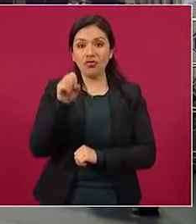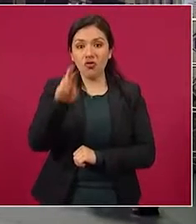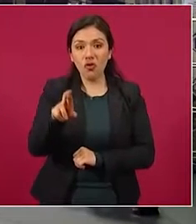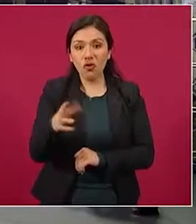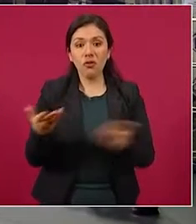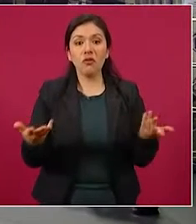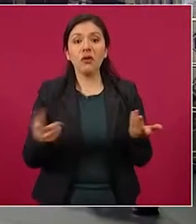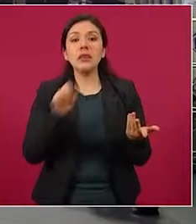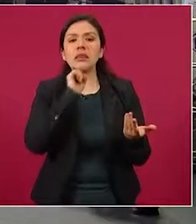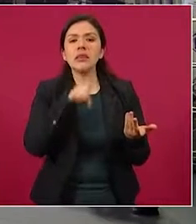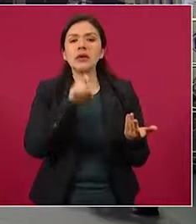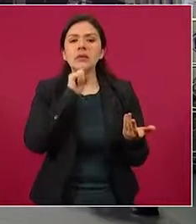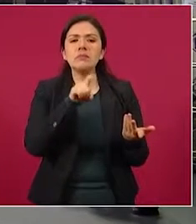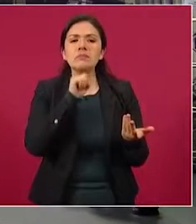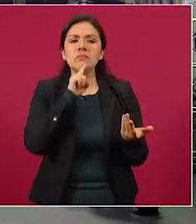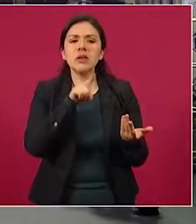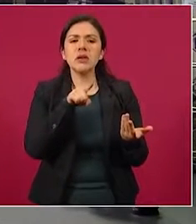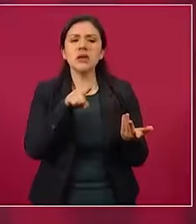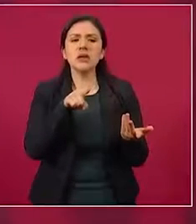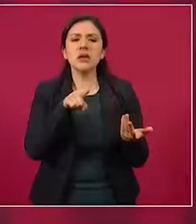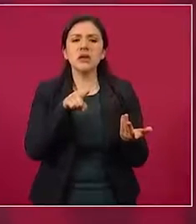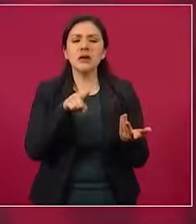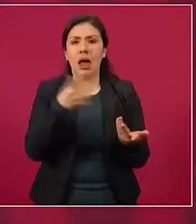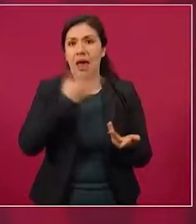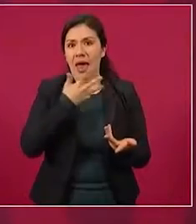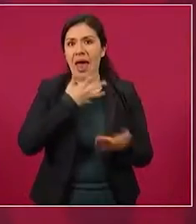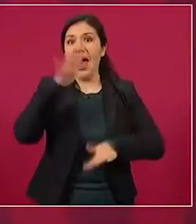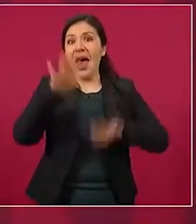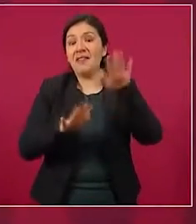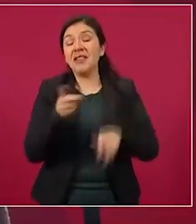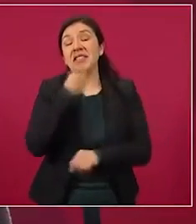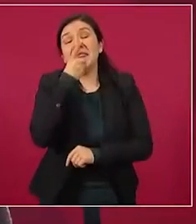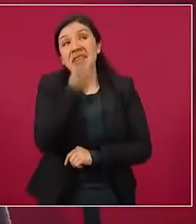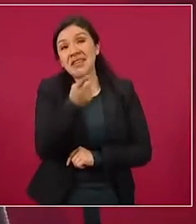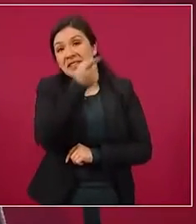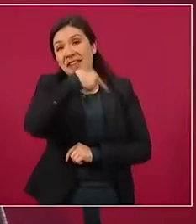bueno, hasta lo regañan, dicen, ¿no?